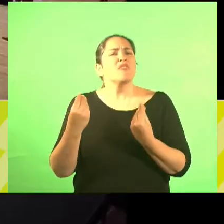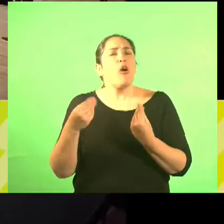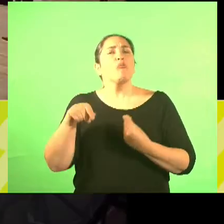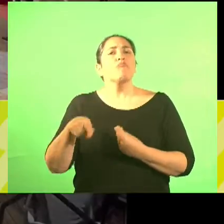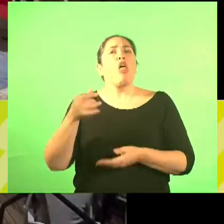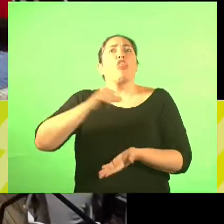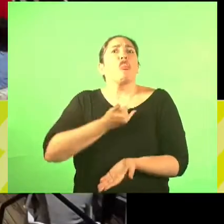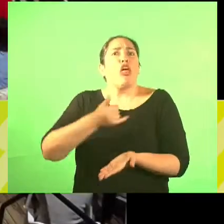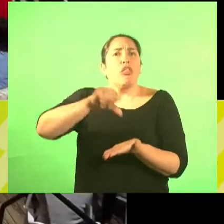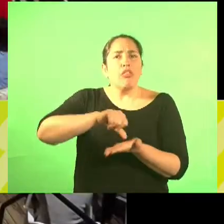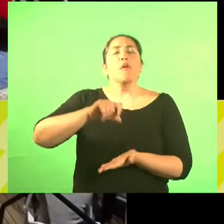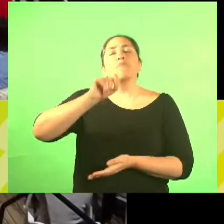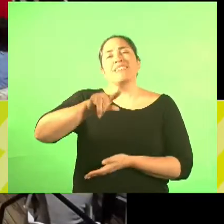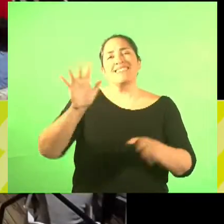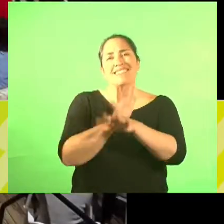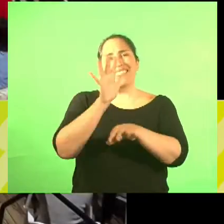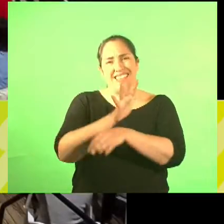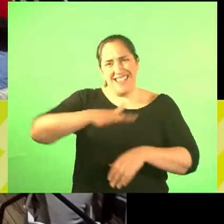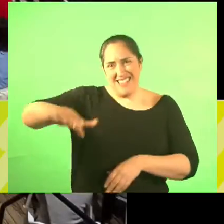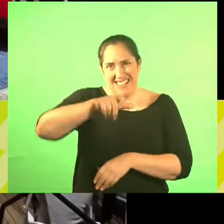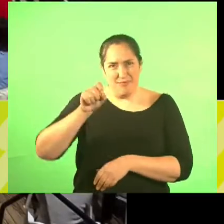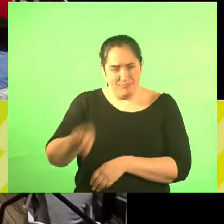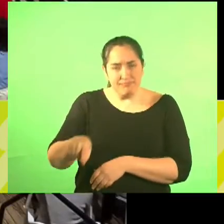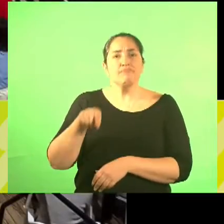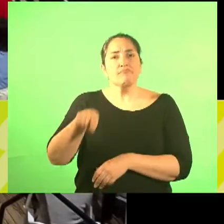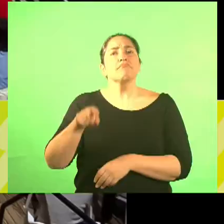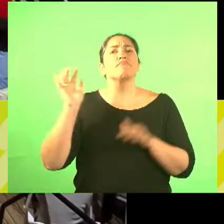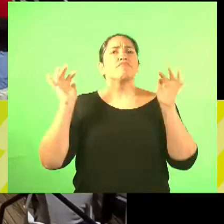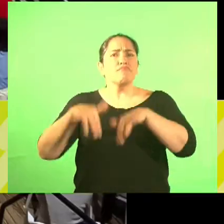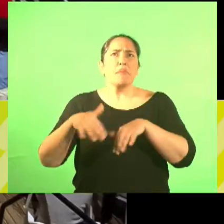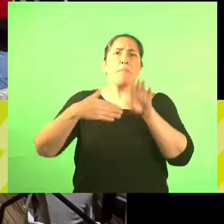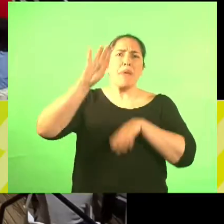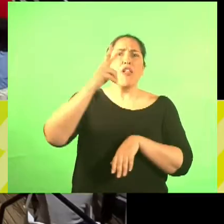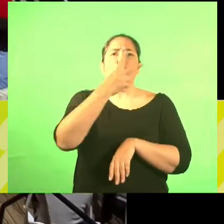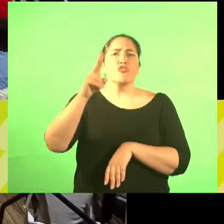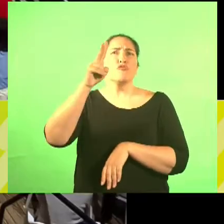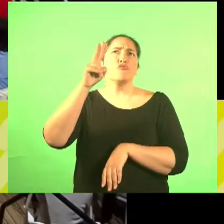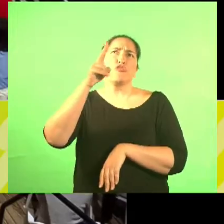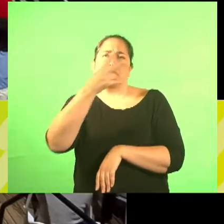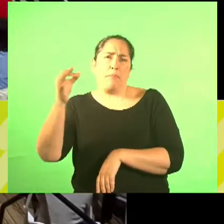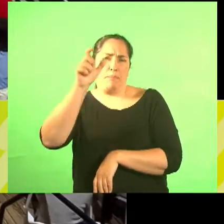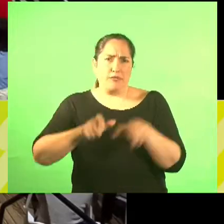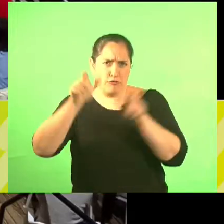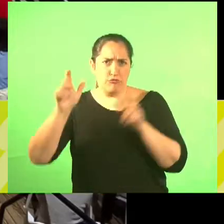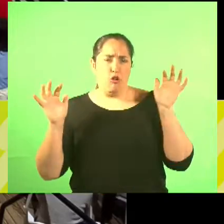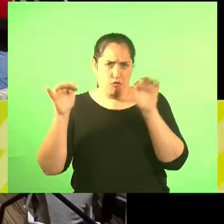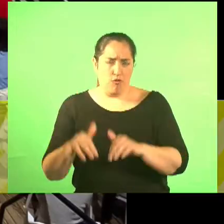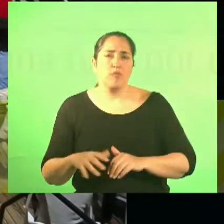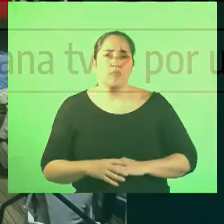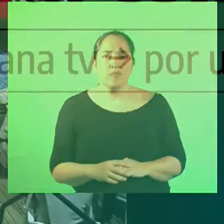en el Cine Teatro Portapía y contó con la presencia de más de 200 personas participantes.